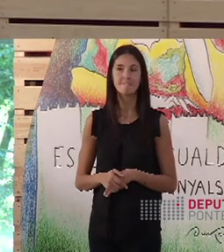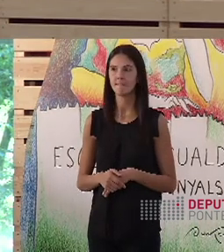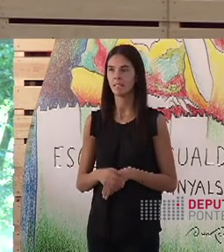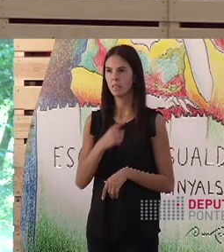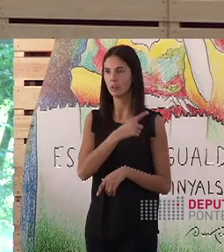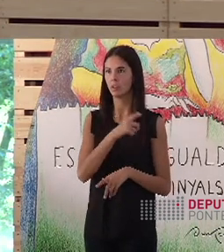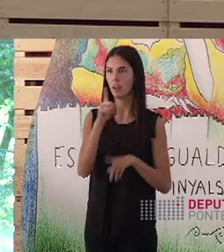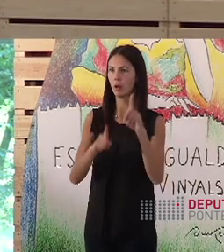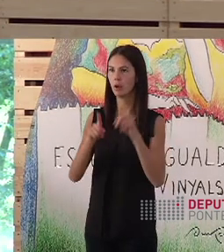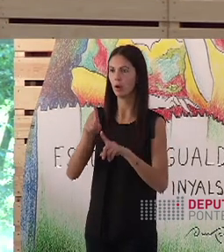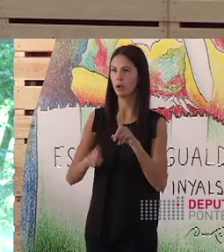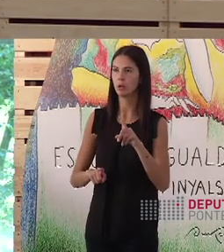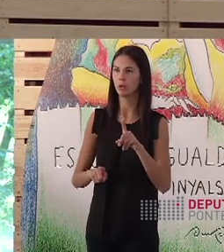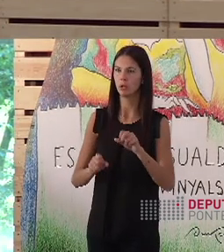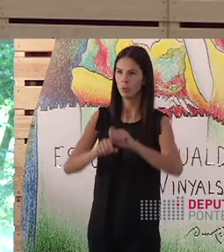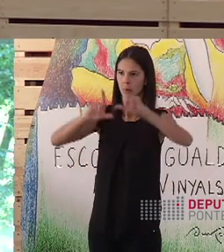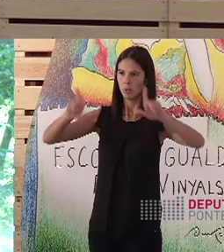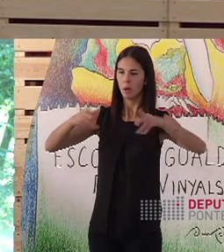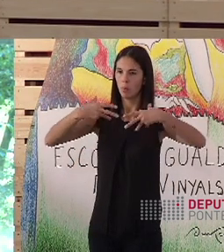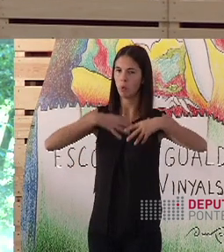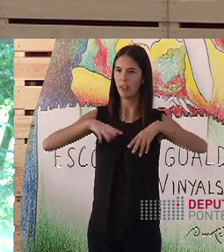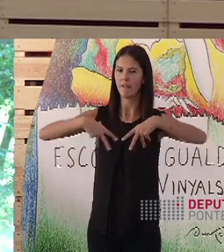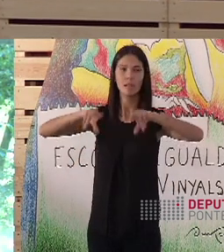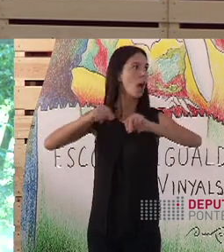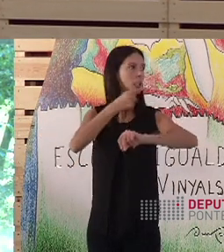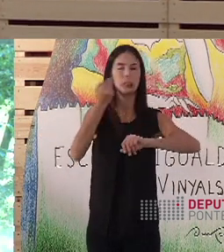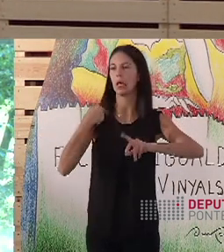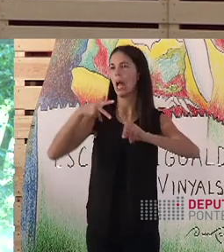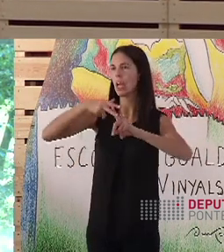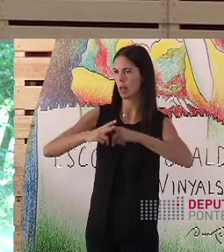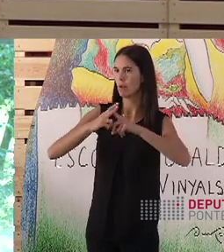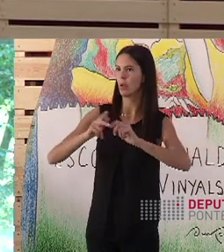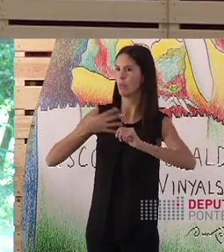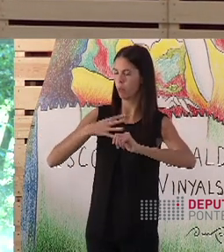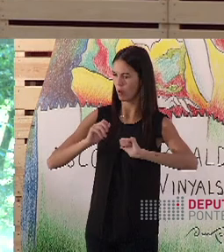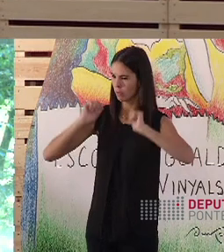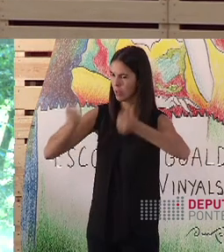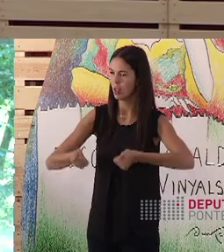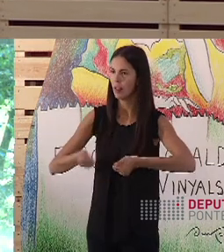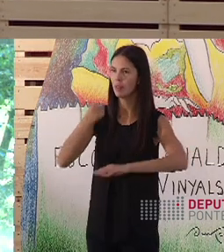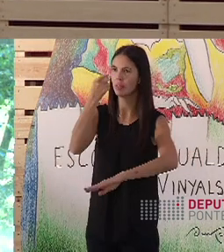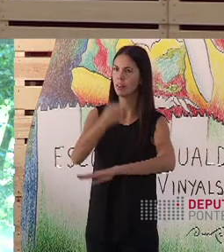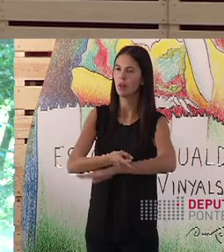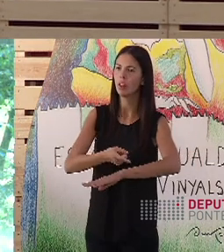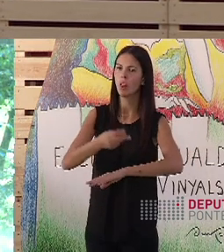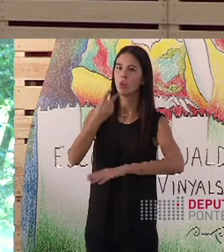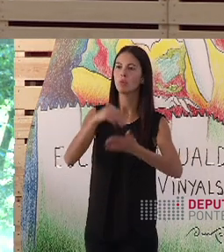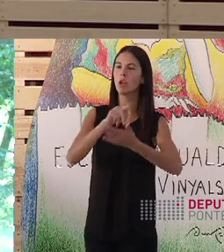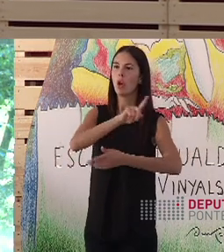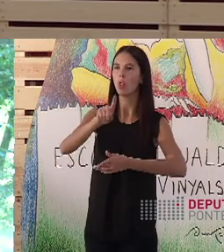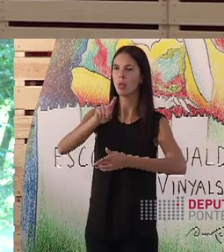algunhas pantallas para poder finalizar e aquí xa temos ferramentas para poder intervir. A Directiva 2011 da Unión Europea